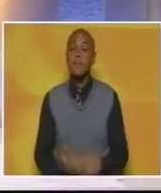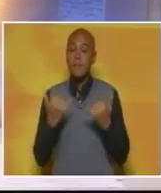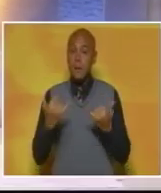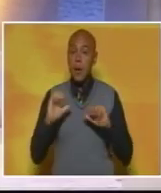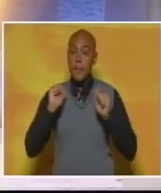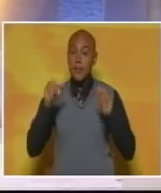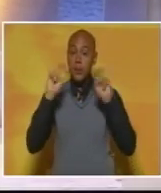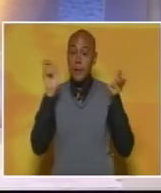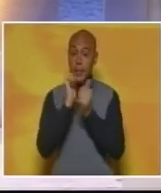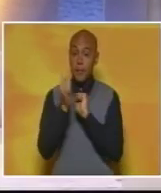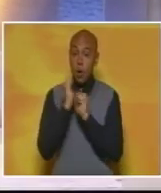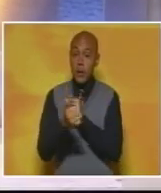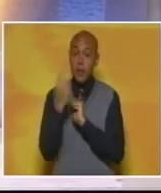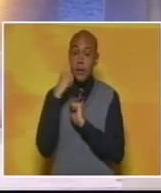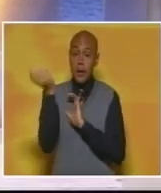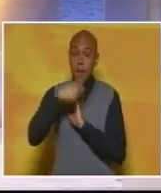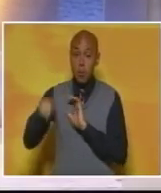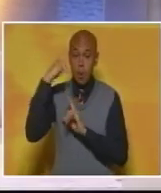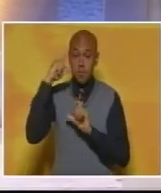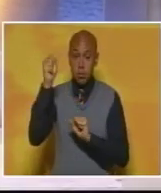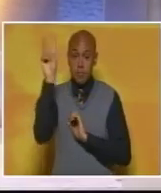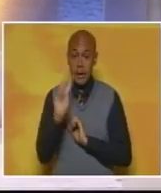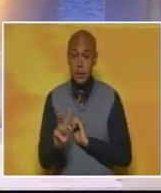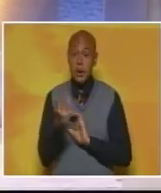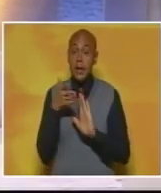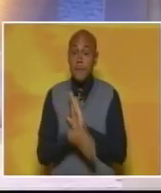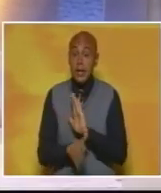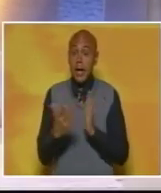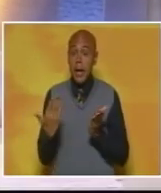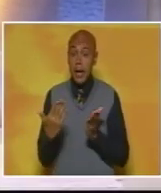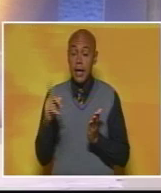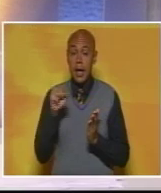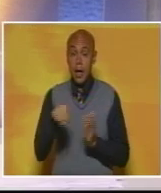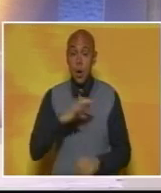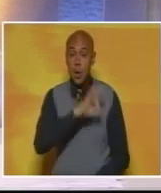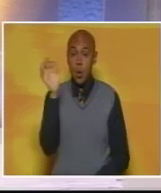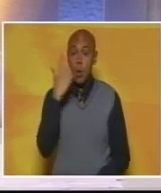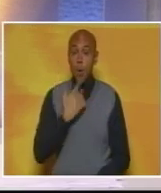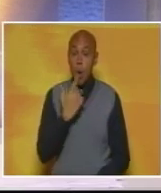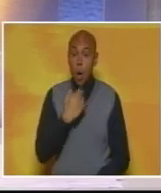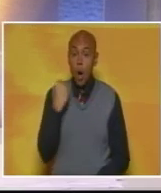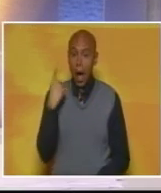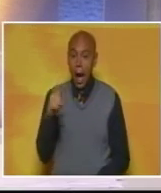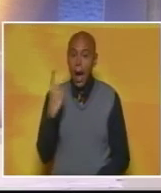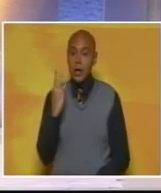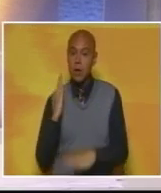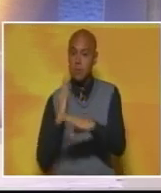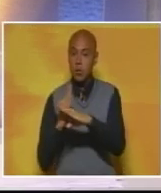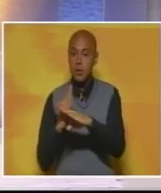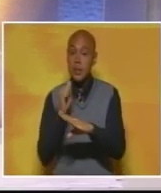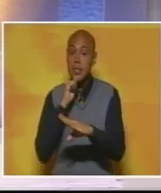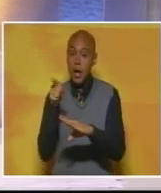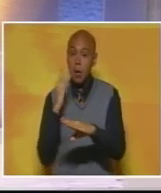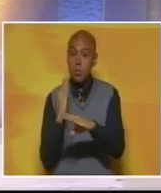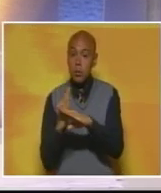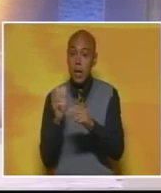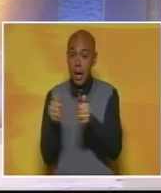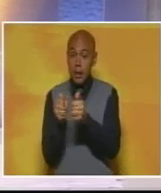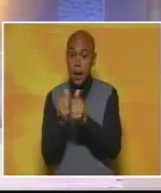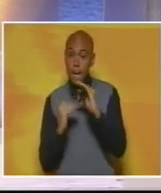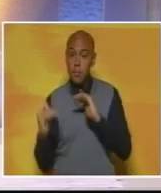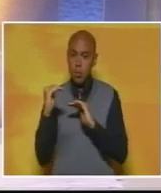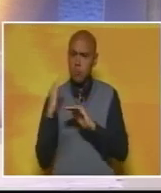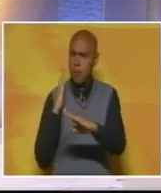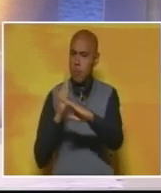Amigos, comenzamos los deportes con béisbol profesional venezolano porque Cardenales de Lara frenó el impetuoso avance de Caribes de Anzoátegui